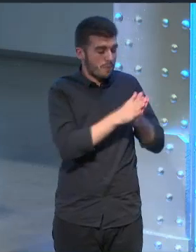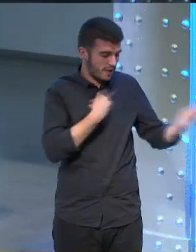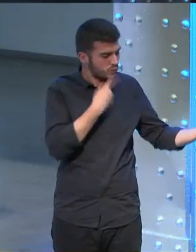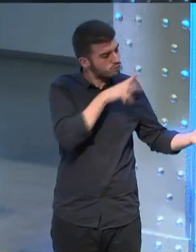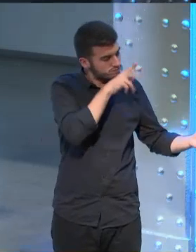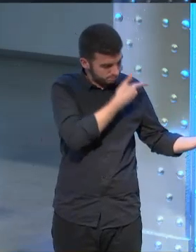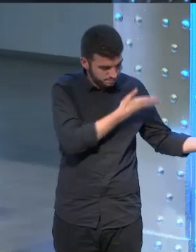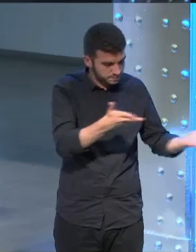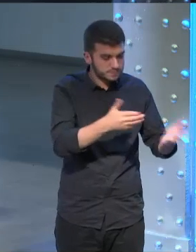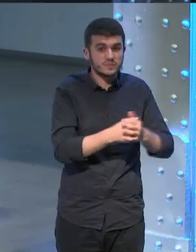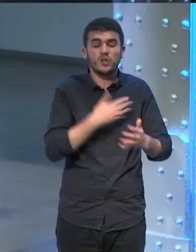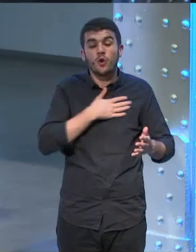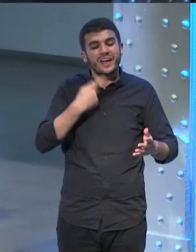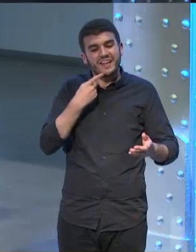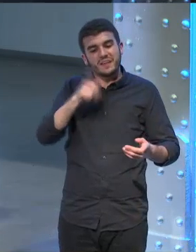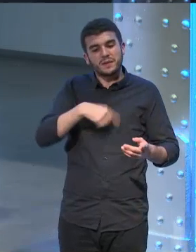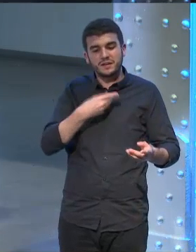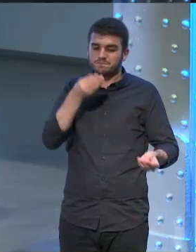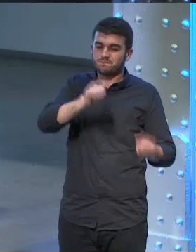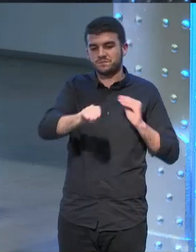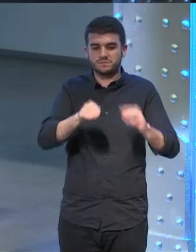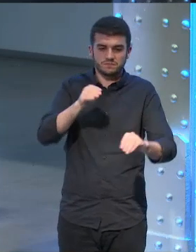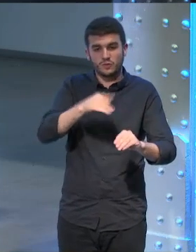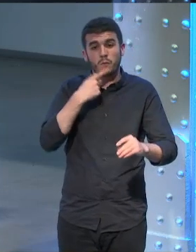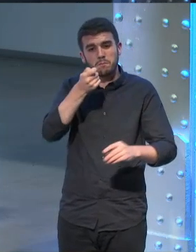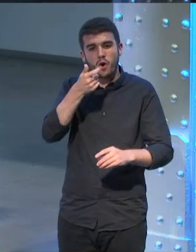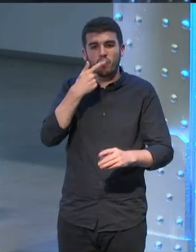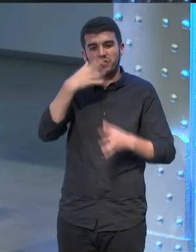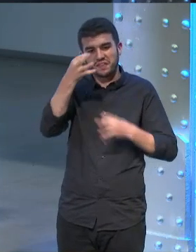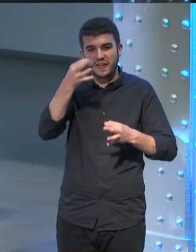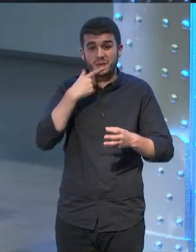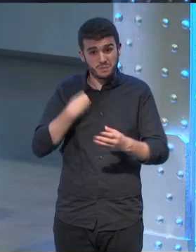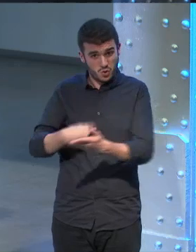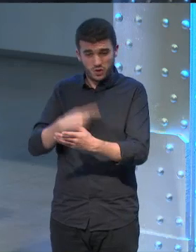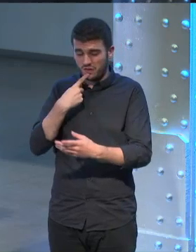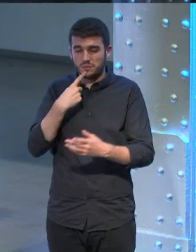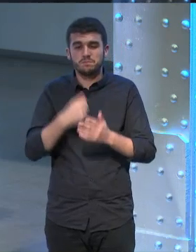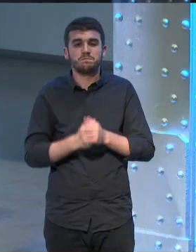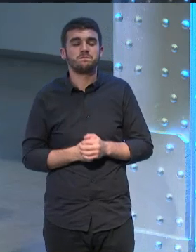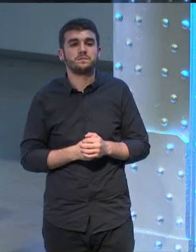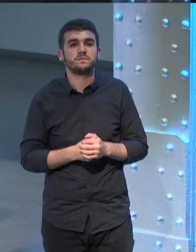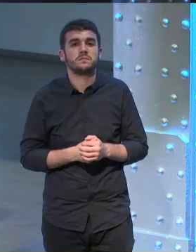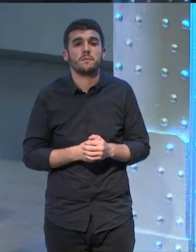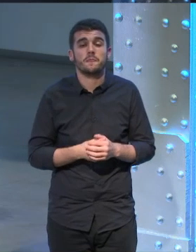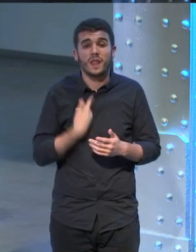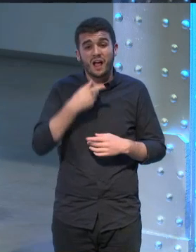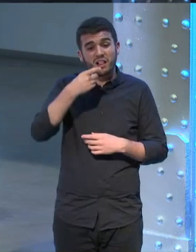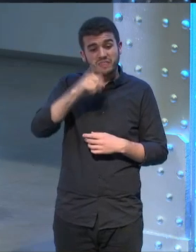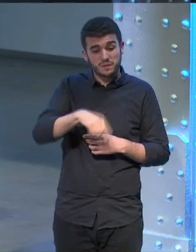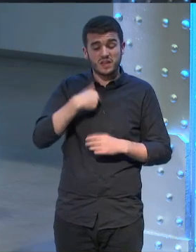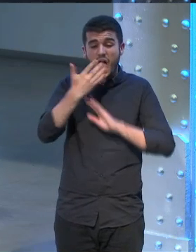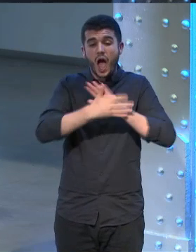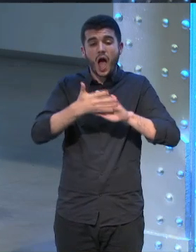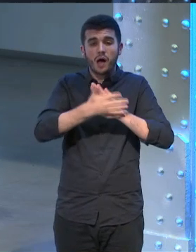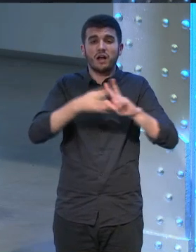también pues comentar un par de cuestiones que decías tú ahora, ¿no? Con tu intervención. Yo creo que también hemos observado en el